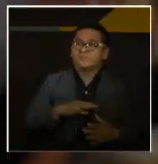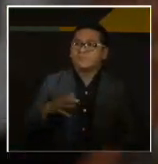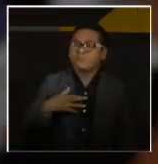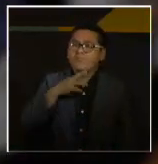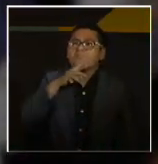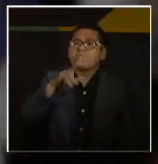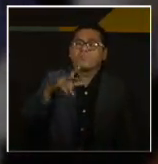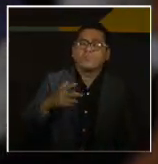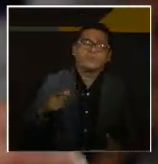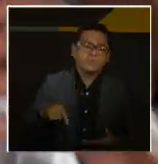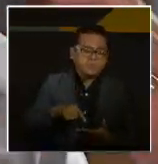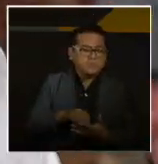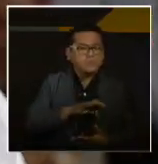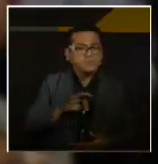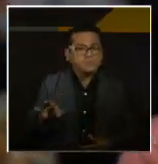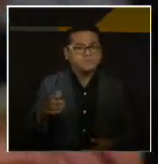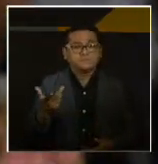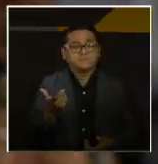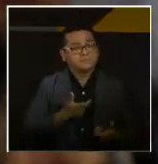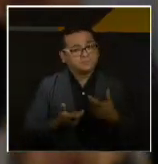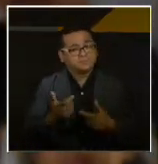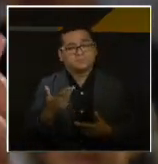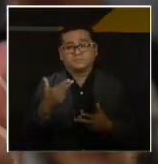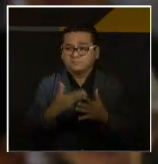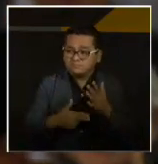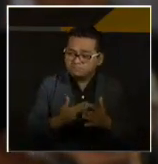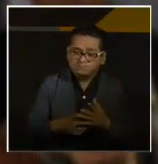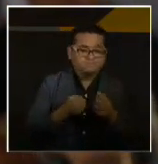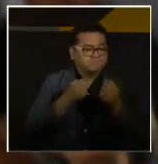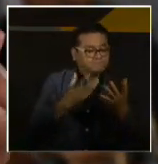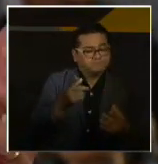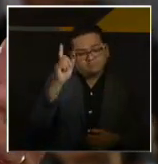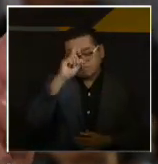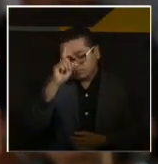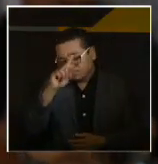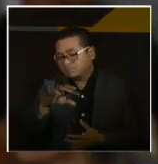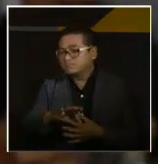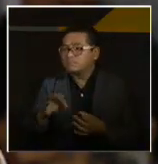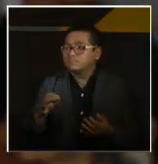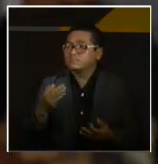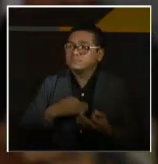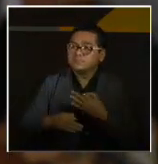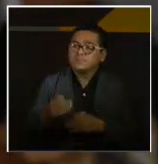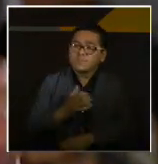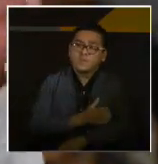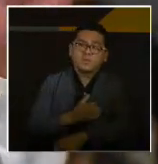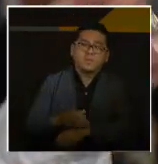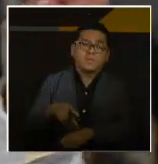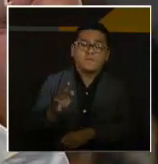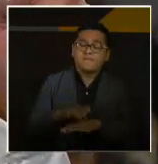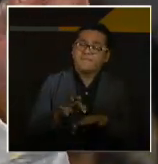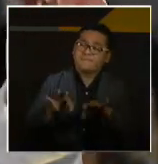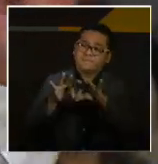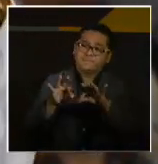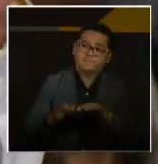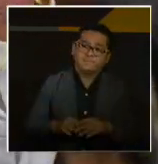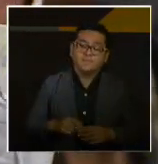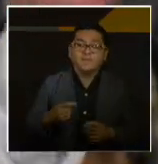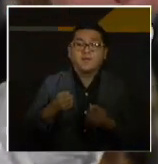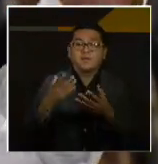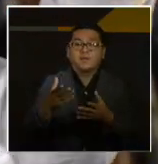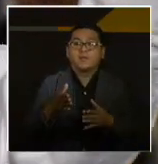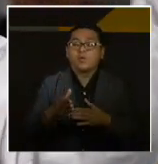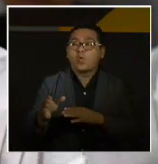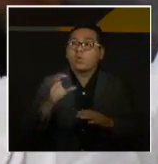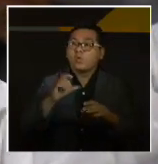las mejores condiciones, les conseguimos las herramientas, les dimos la asesoría, los acompañamos, pero lo más importante, le dimos el